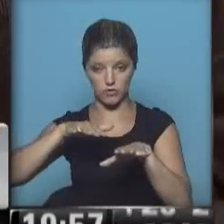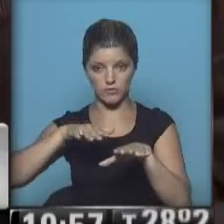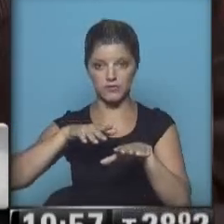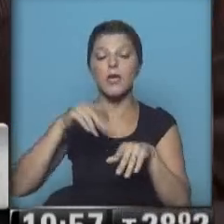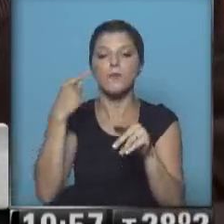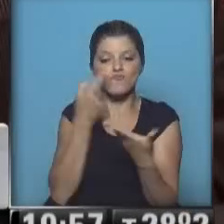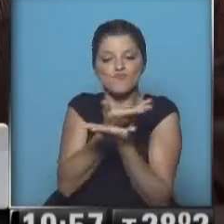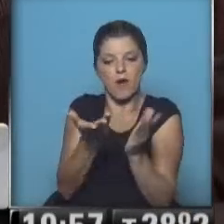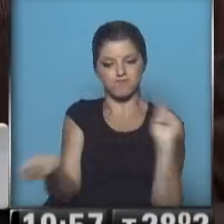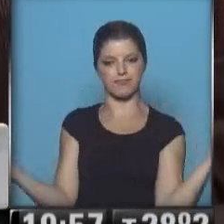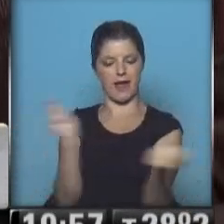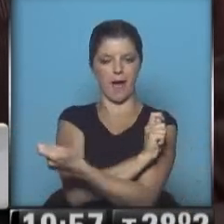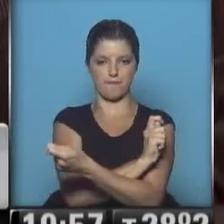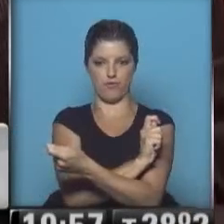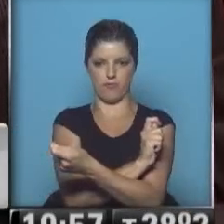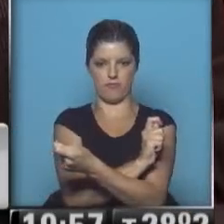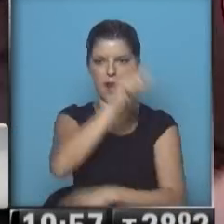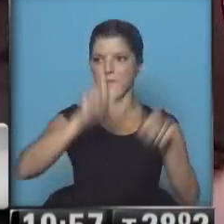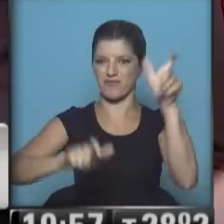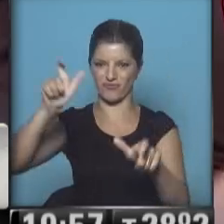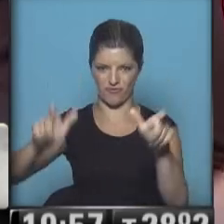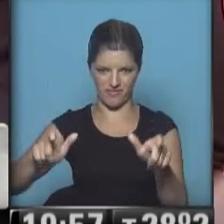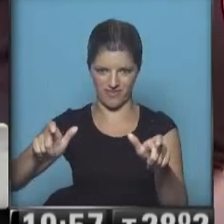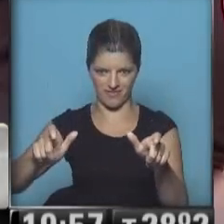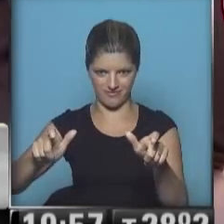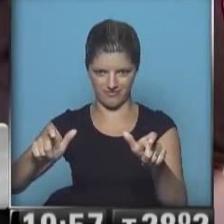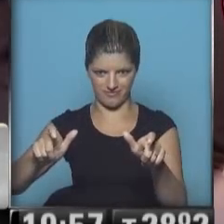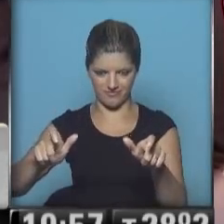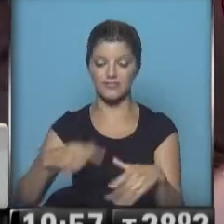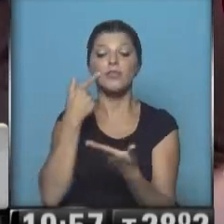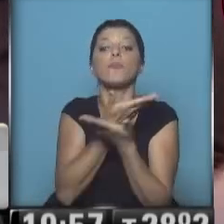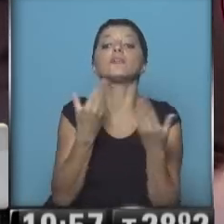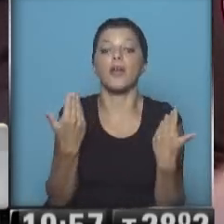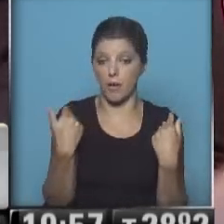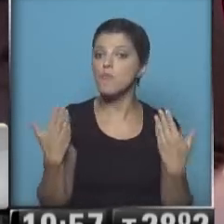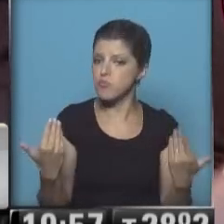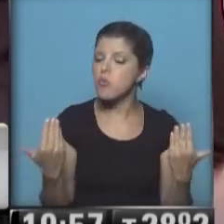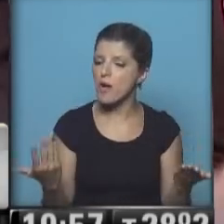cambio en la civilización, mostrando que es posible